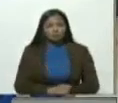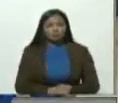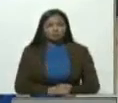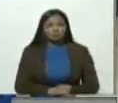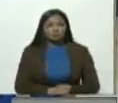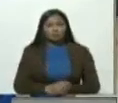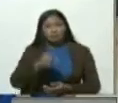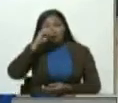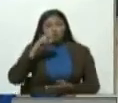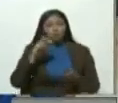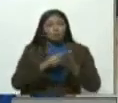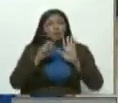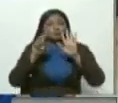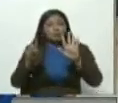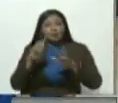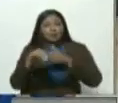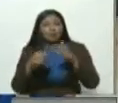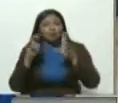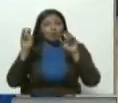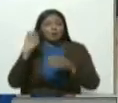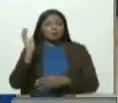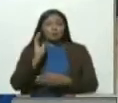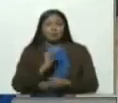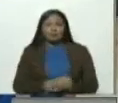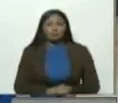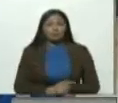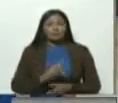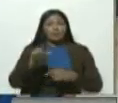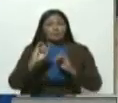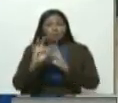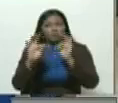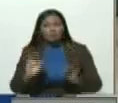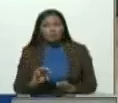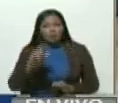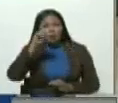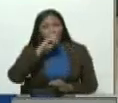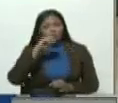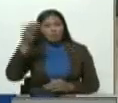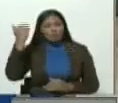en diciembre del año 2006 con tener un nuevo parlamento. Luego este mismo año pasado